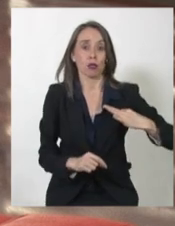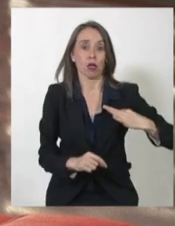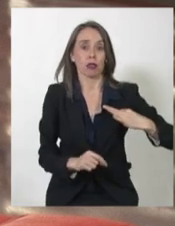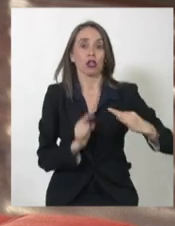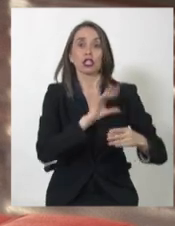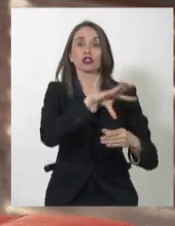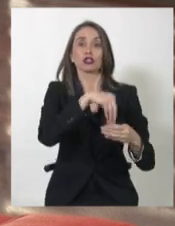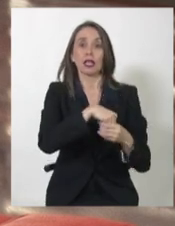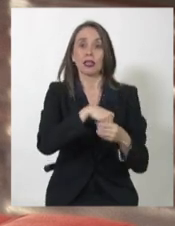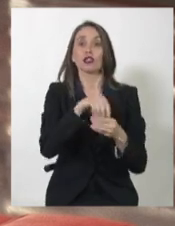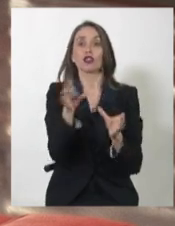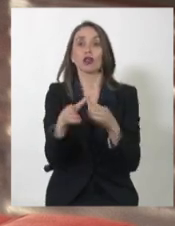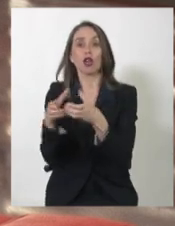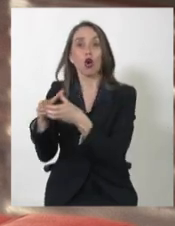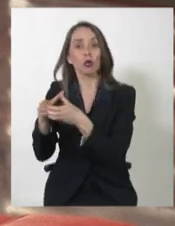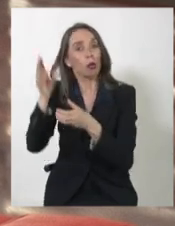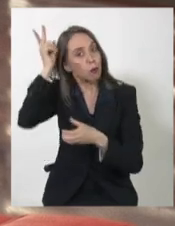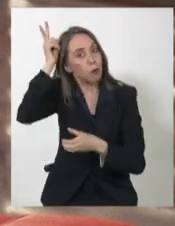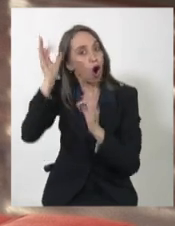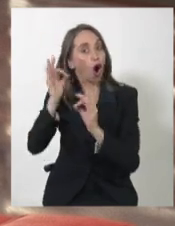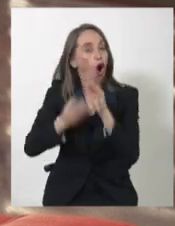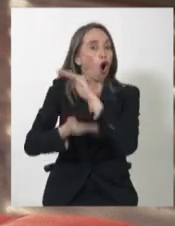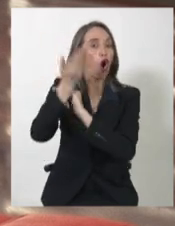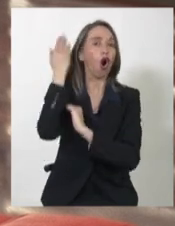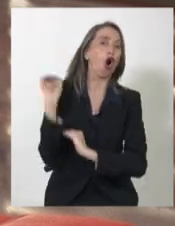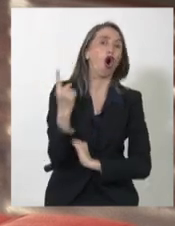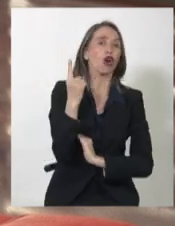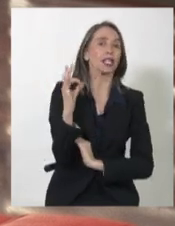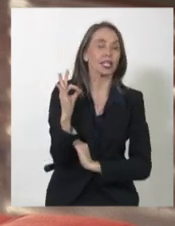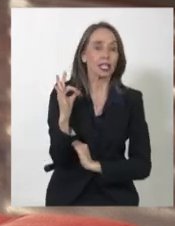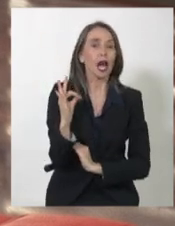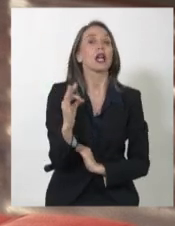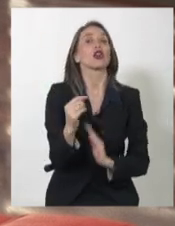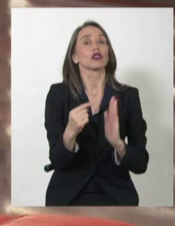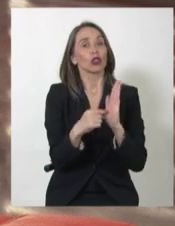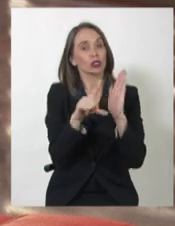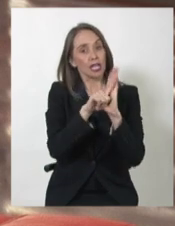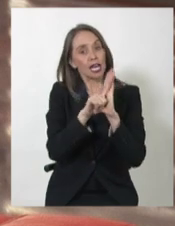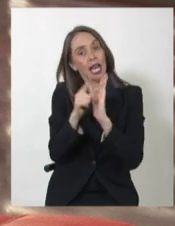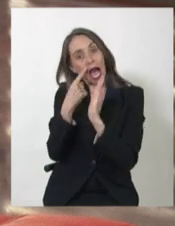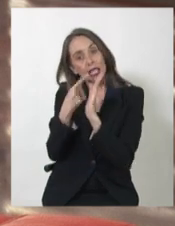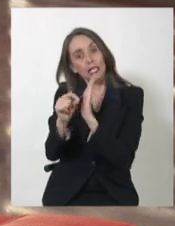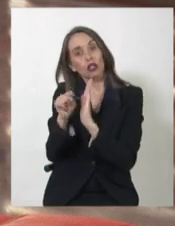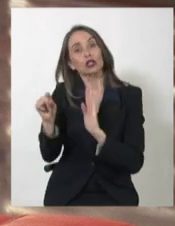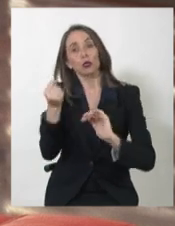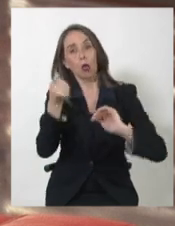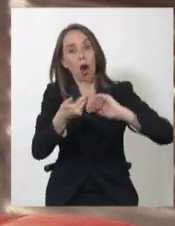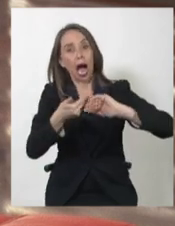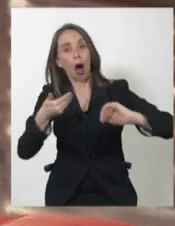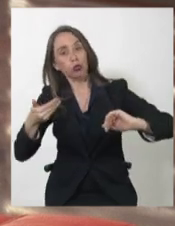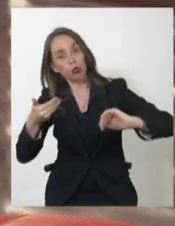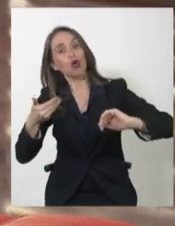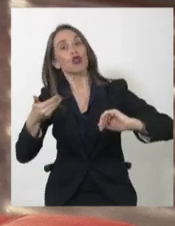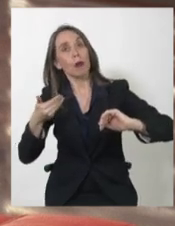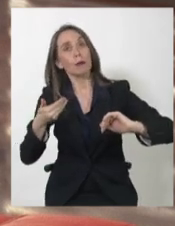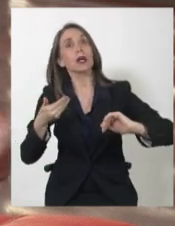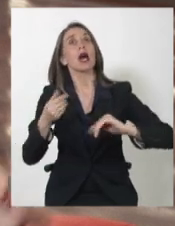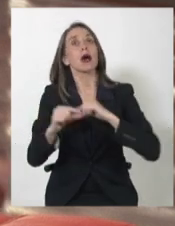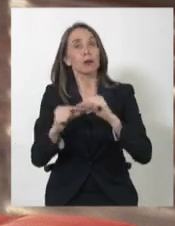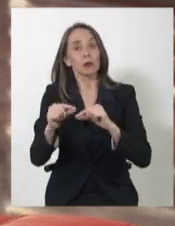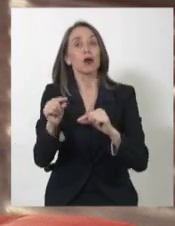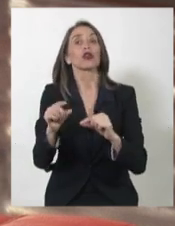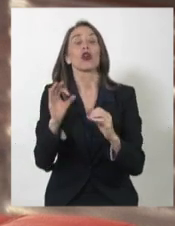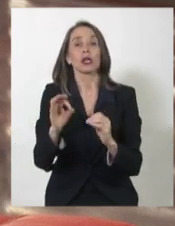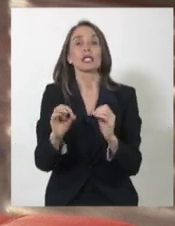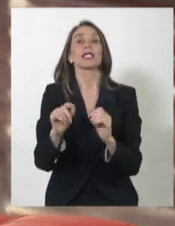no formamos parte de estos grupos. Y en ese sentido hay que reconocerles en algún sentido su autonomía, y creo que en pos nuevamente de